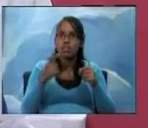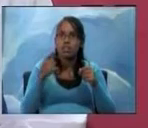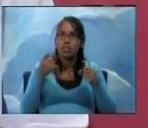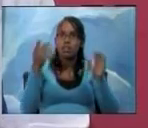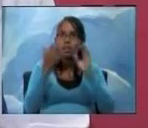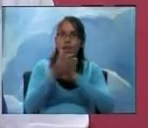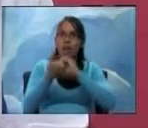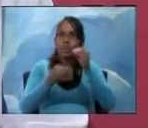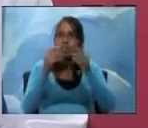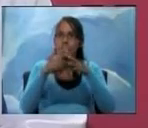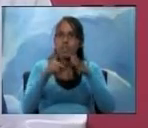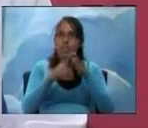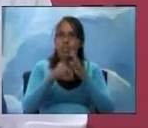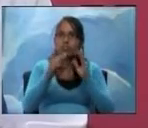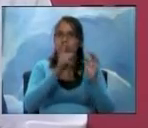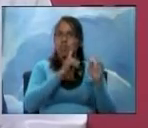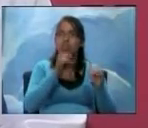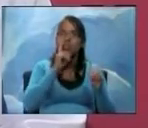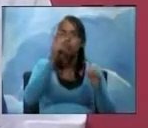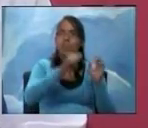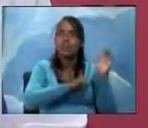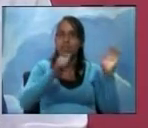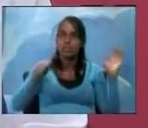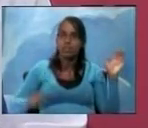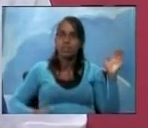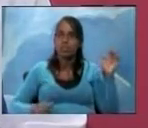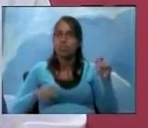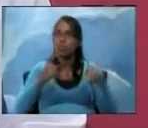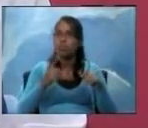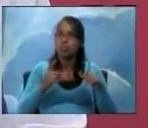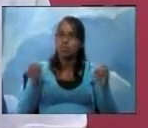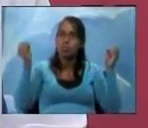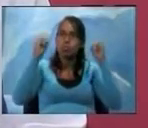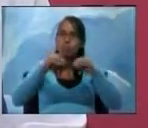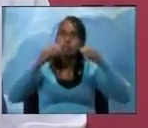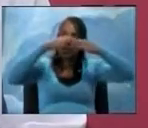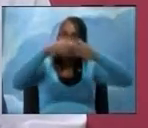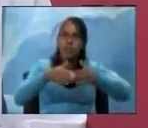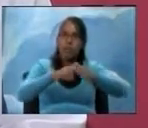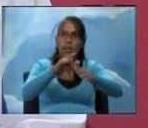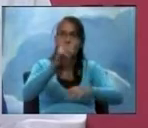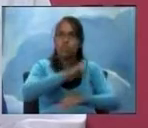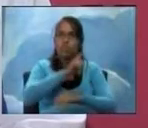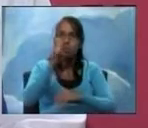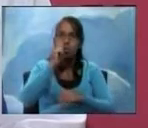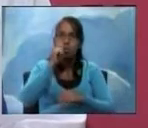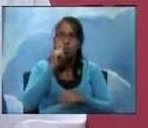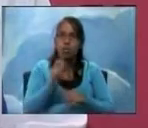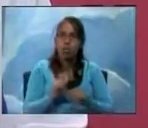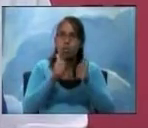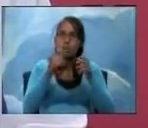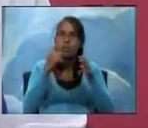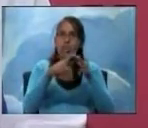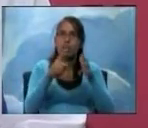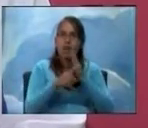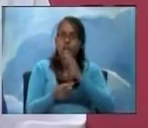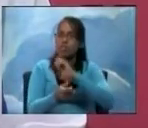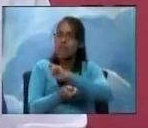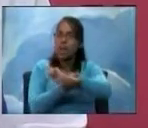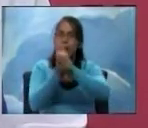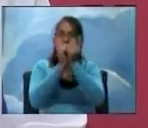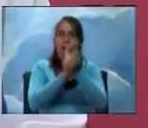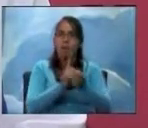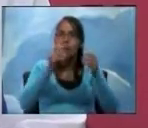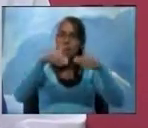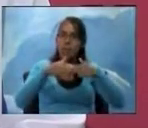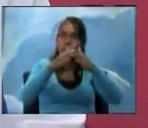hacer las cosas en el nombre del Señor. Cuando el Señor se monta en la embarcación de Pedro, comienzan las cosas a cambiar en la